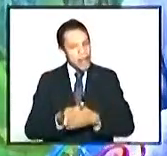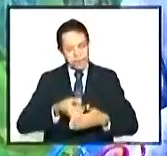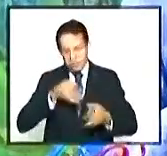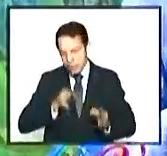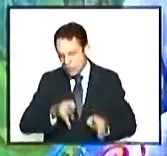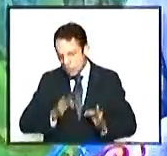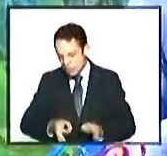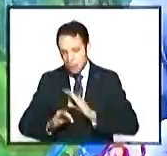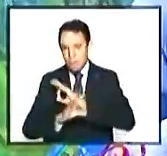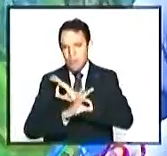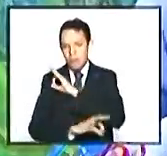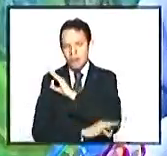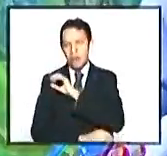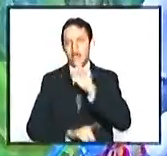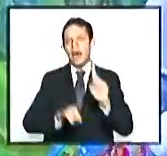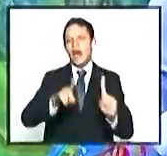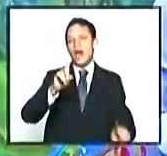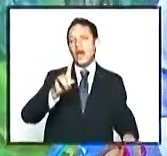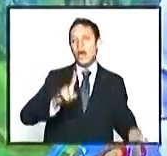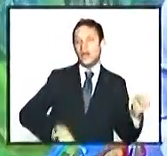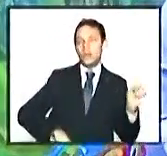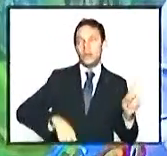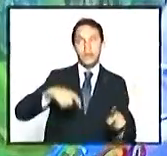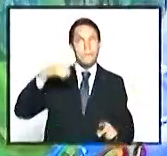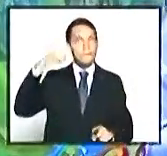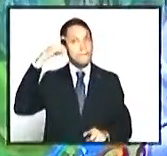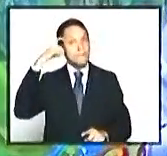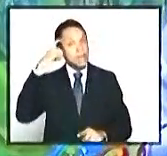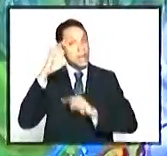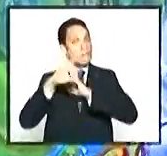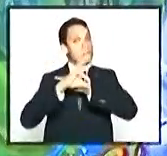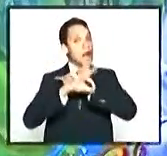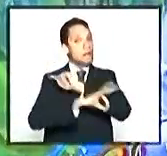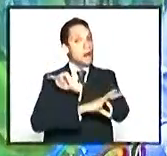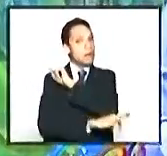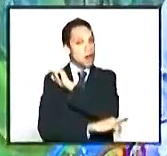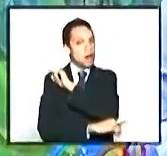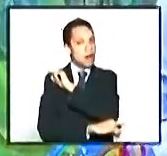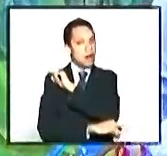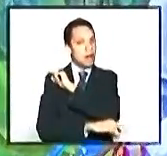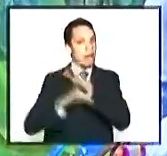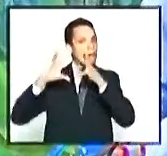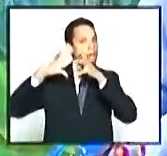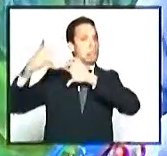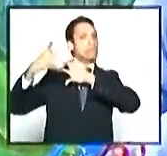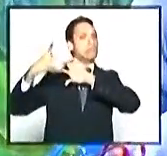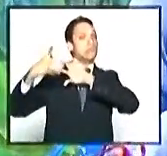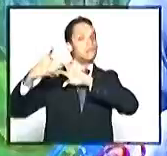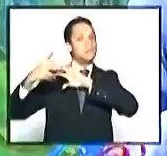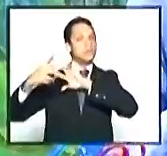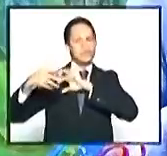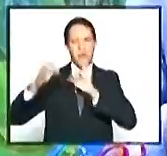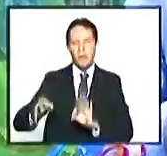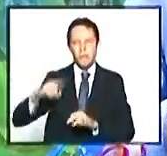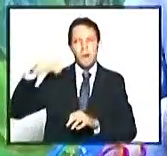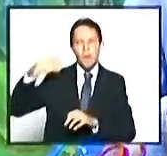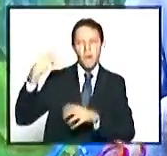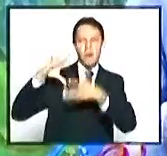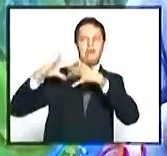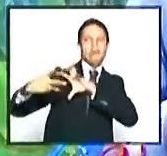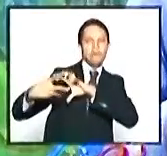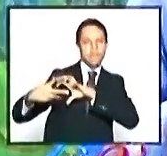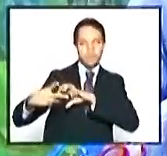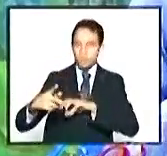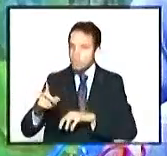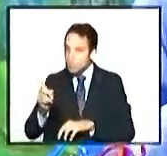personas relacionan la psicología y la psiquiatría con pacientes que están locos, y tenemos que romper